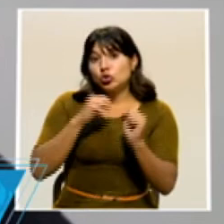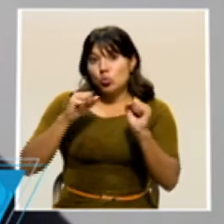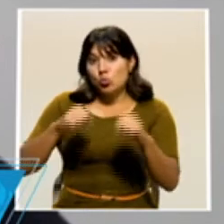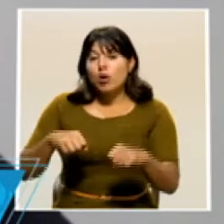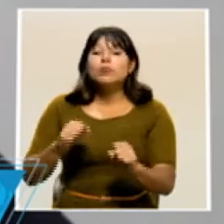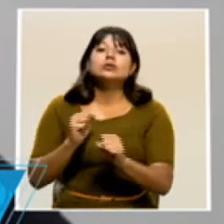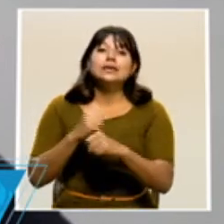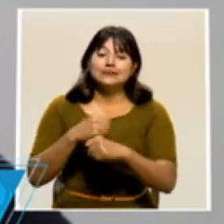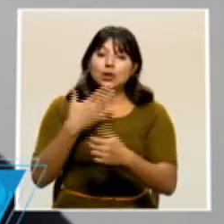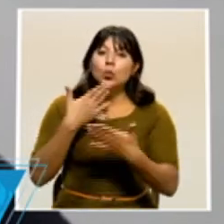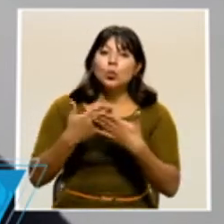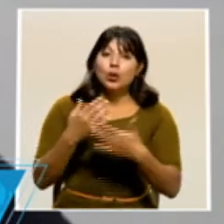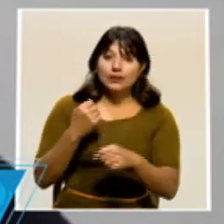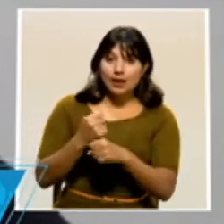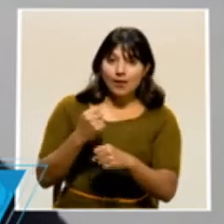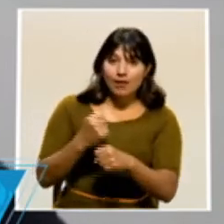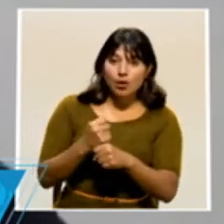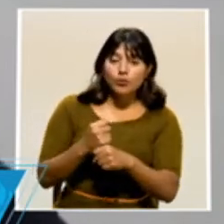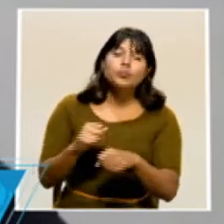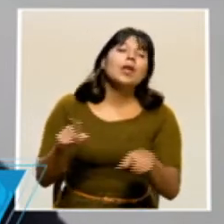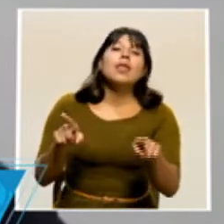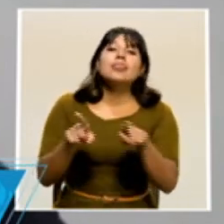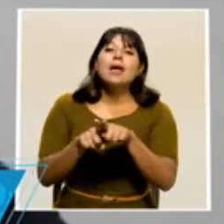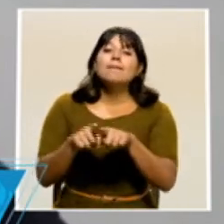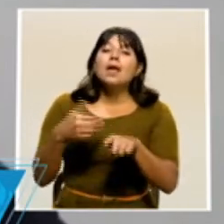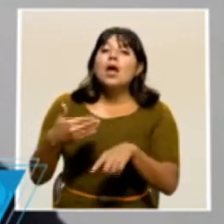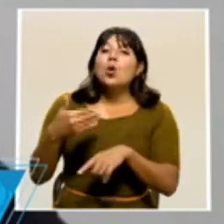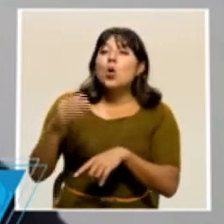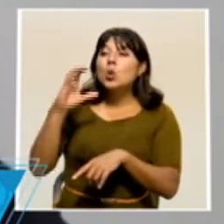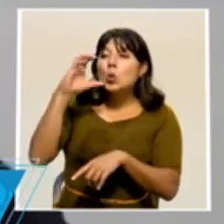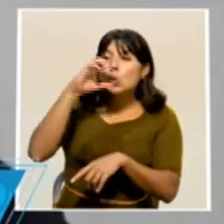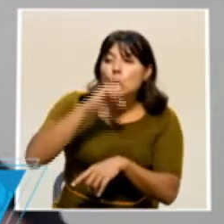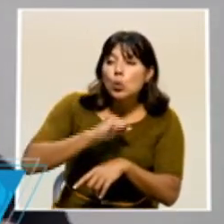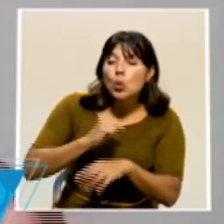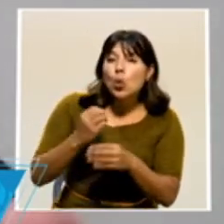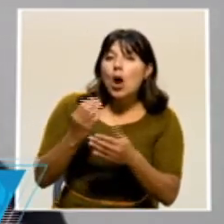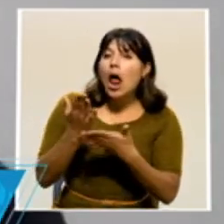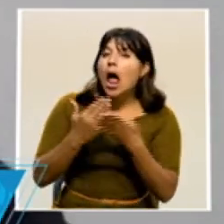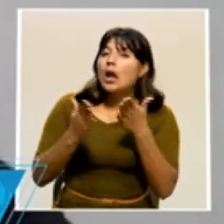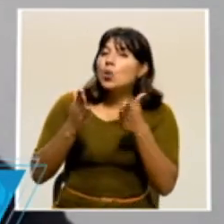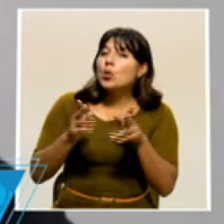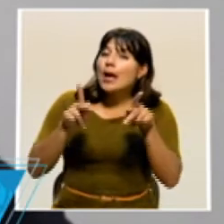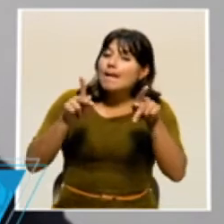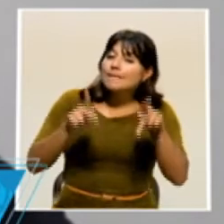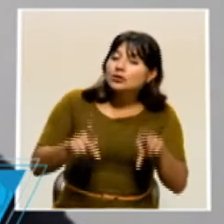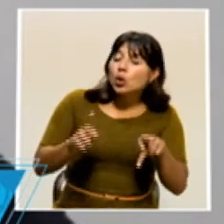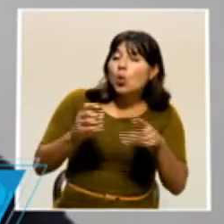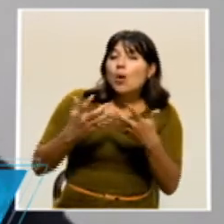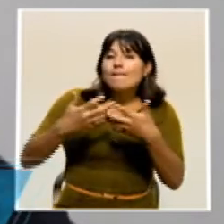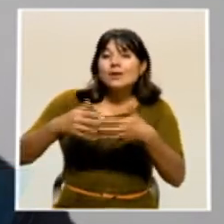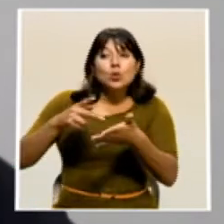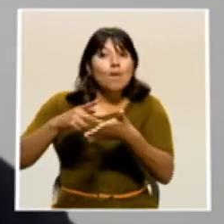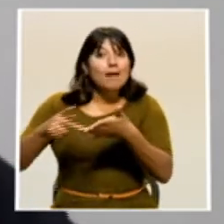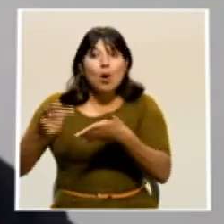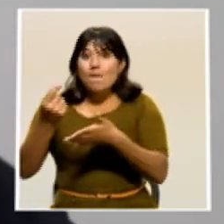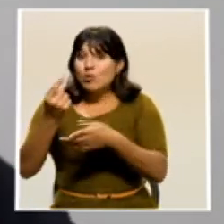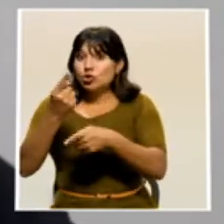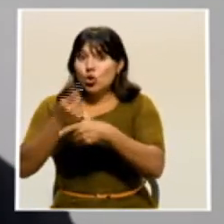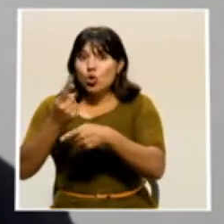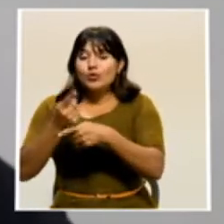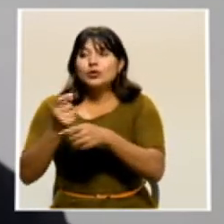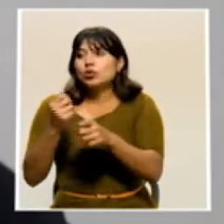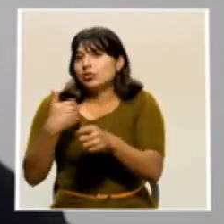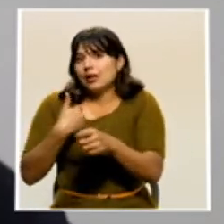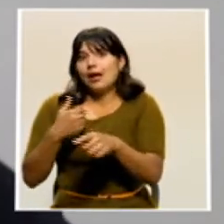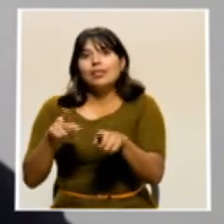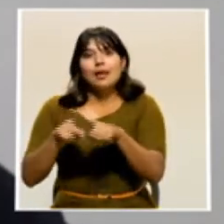trabajo. También cuando se detecta elusión y todo, pues tomar las medidas que se pueda tomar. Eso es mucho